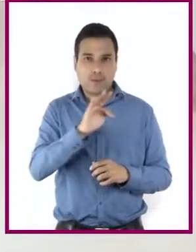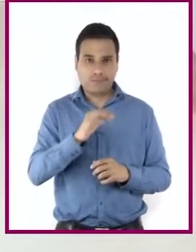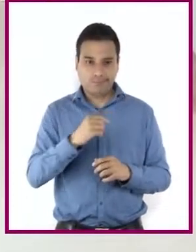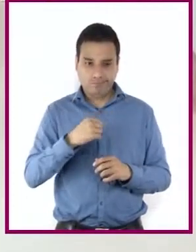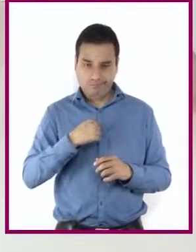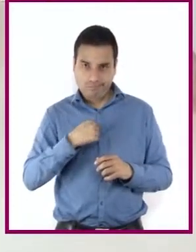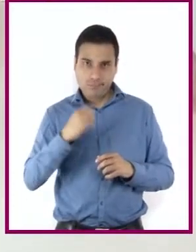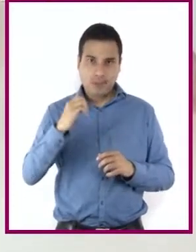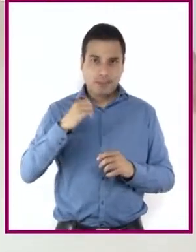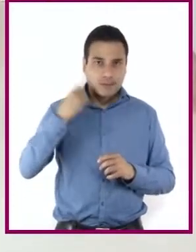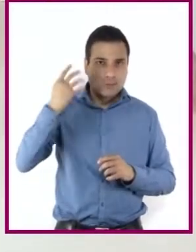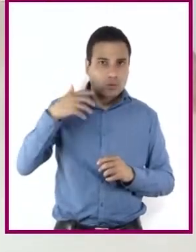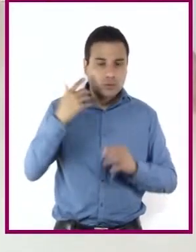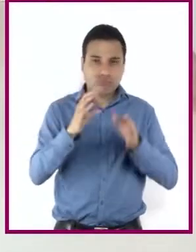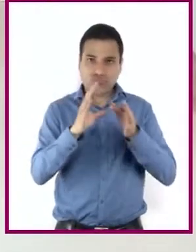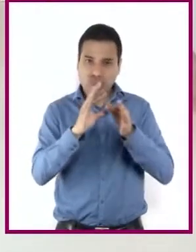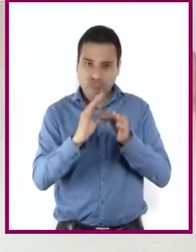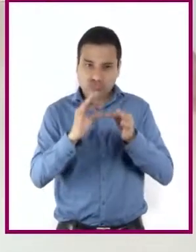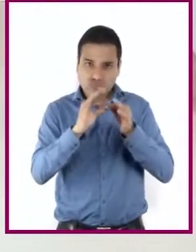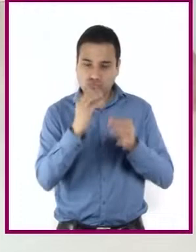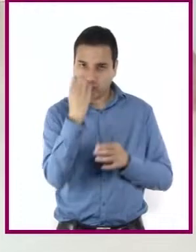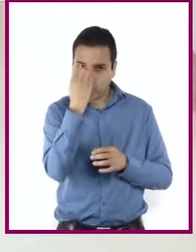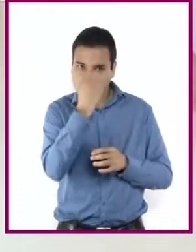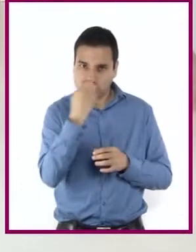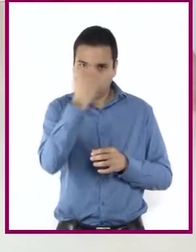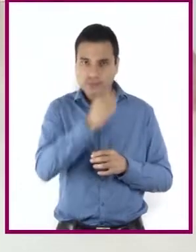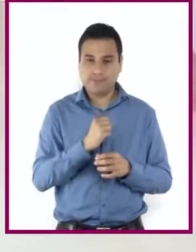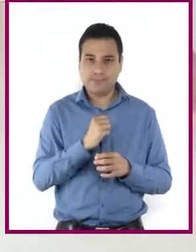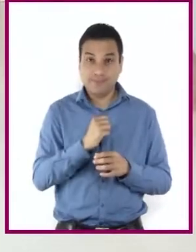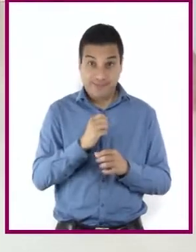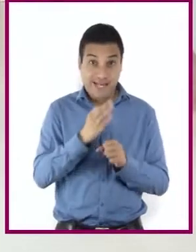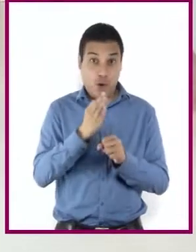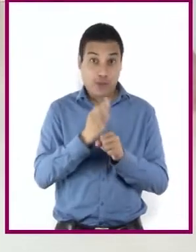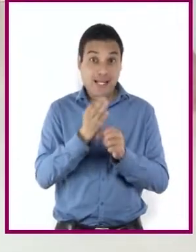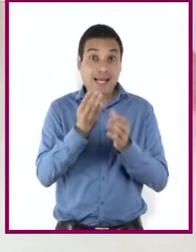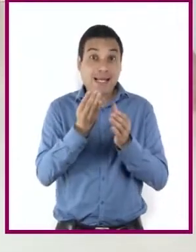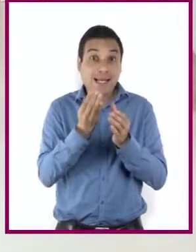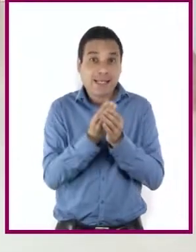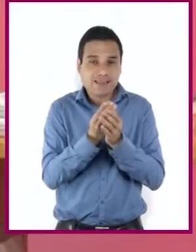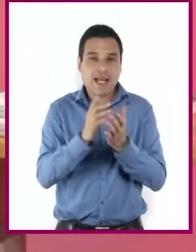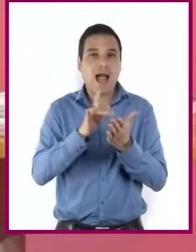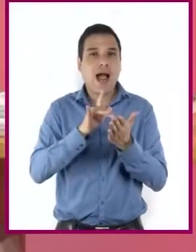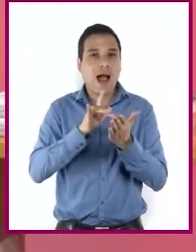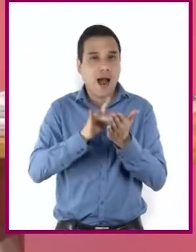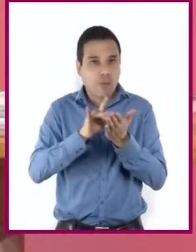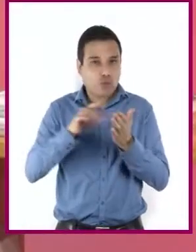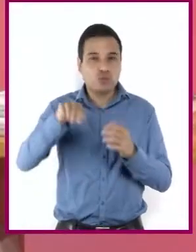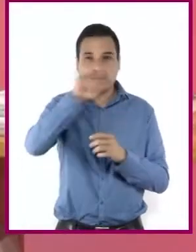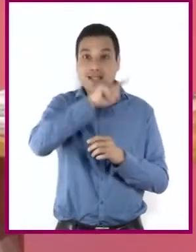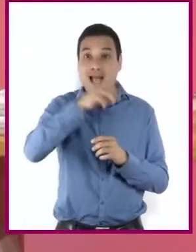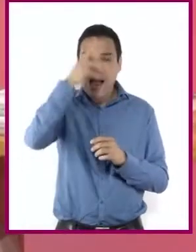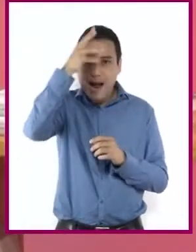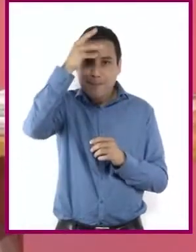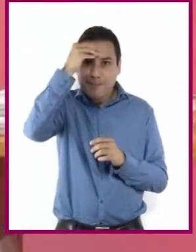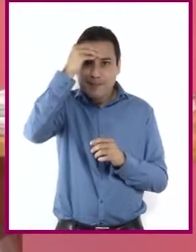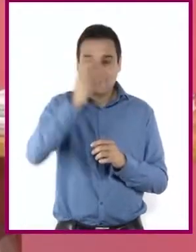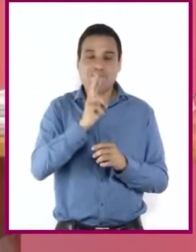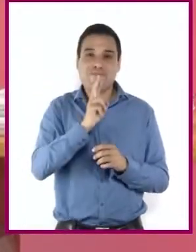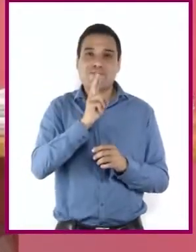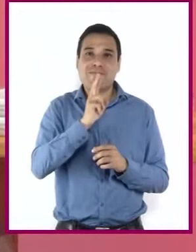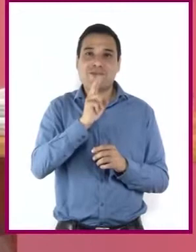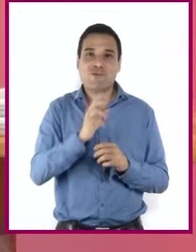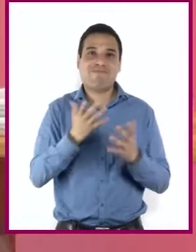una exposición. Tomen en cuenta que esta sesión es un recurso que les ayudará a mejorar no solo en